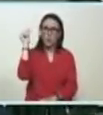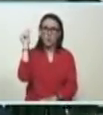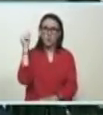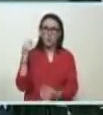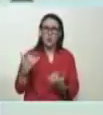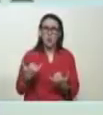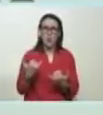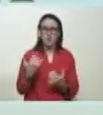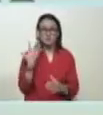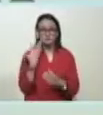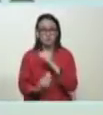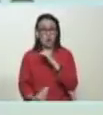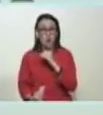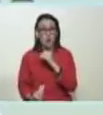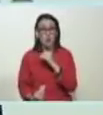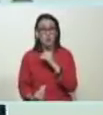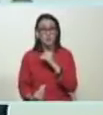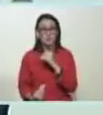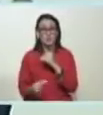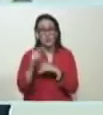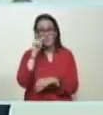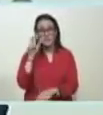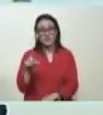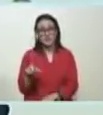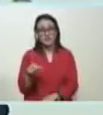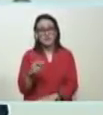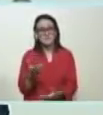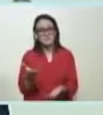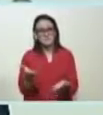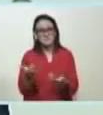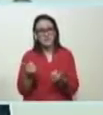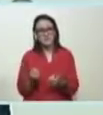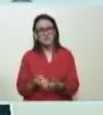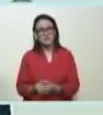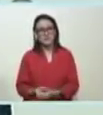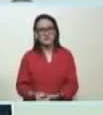hoy prófugo de la justicia, le ordenó